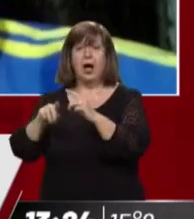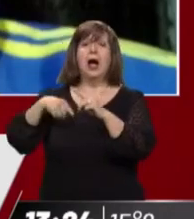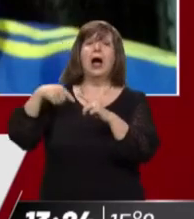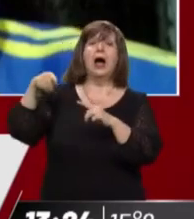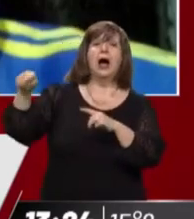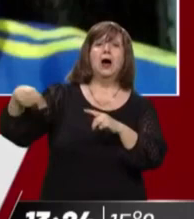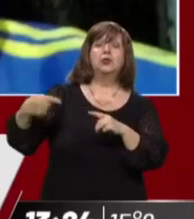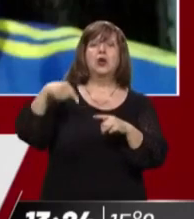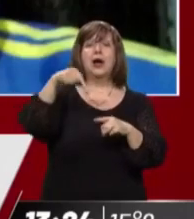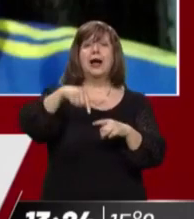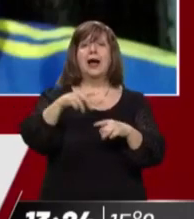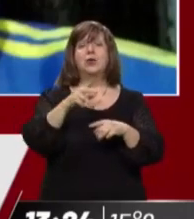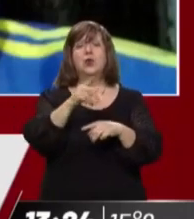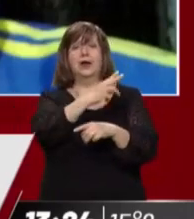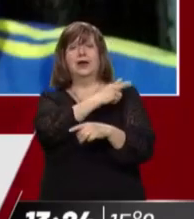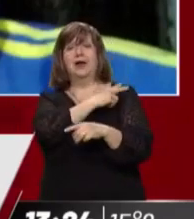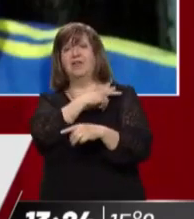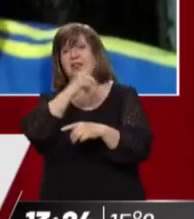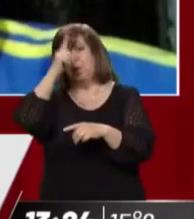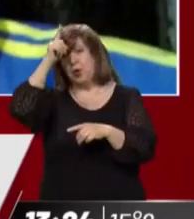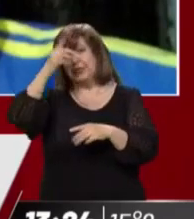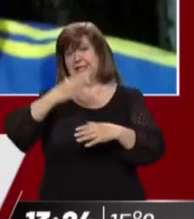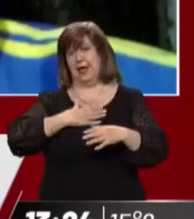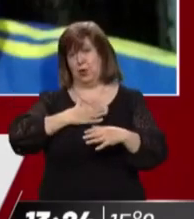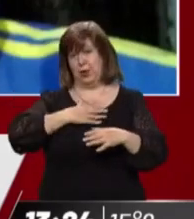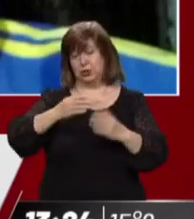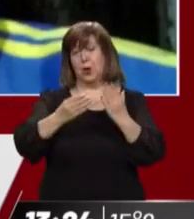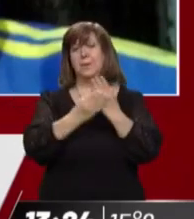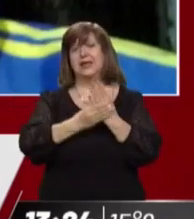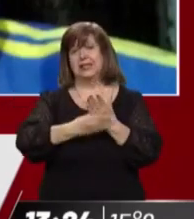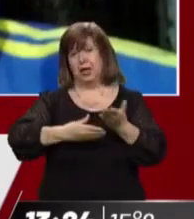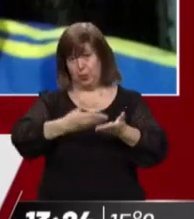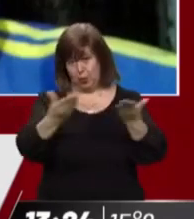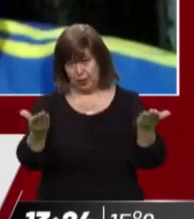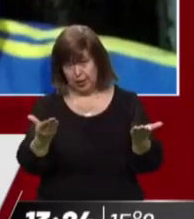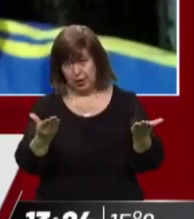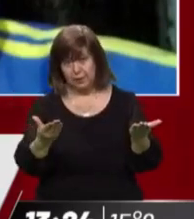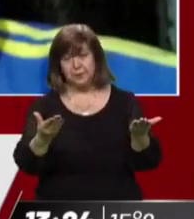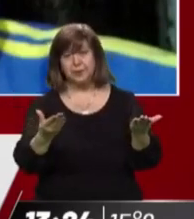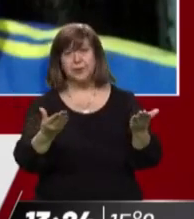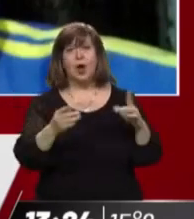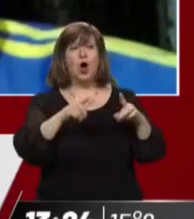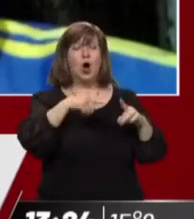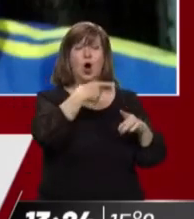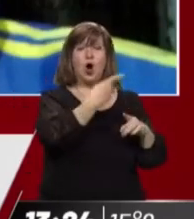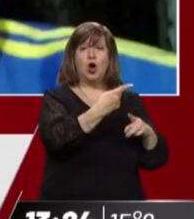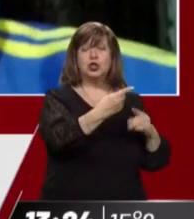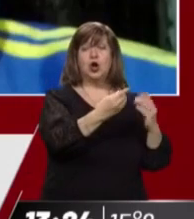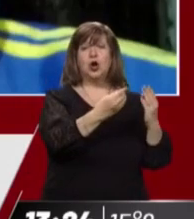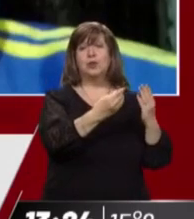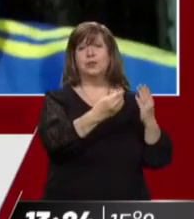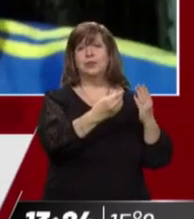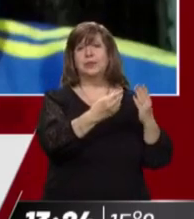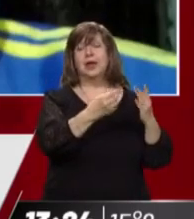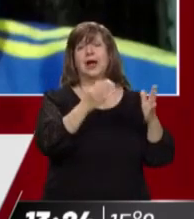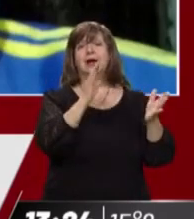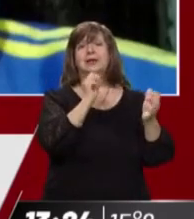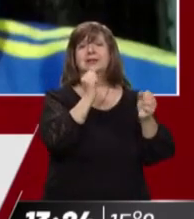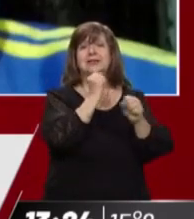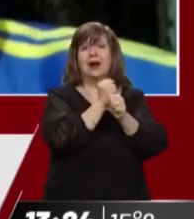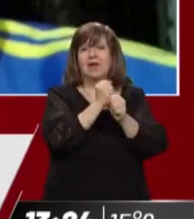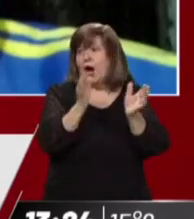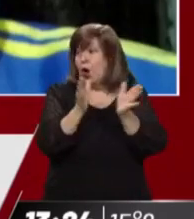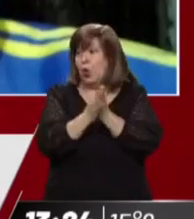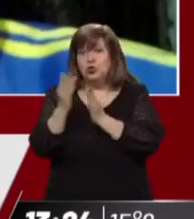un jefe de seguridad nuestro en el edificio que trabaja conjuntamente con el jefe de seguridad